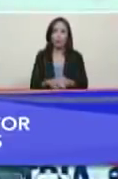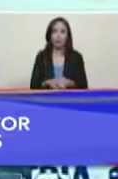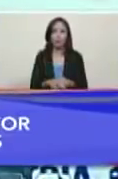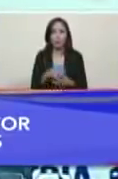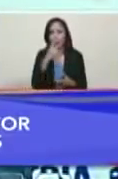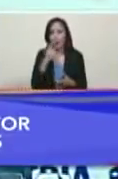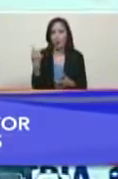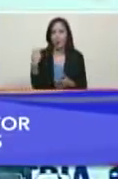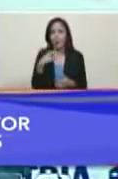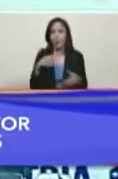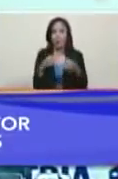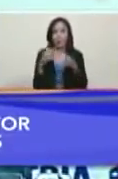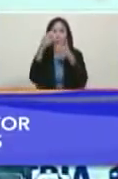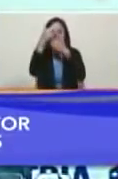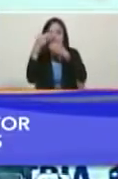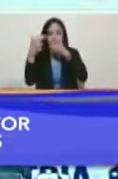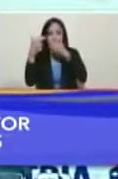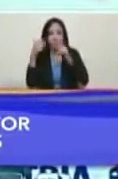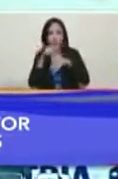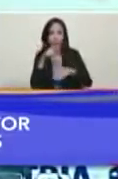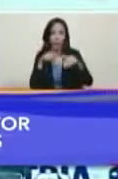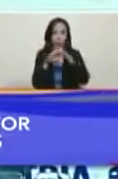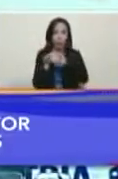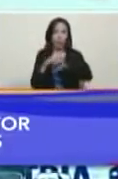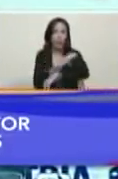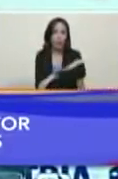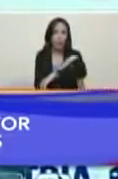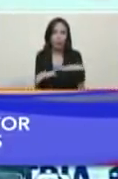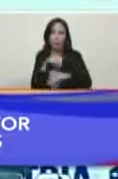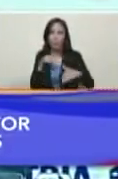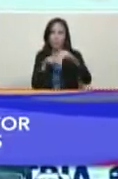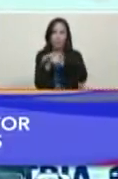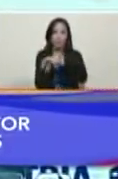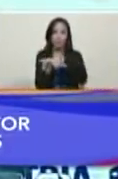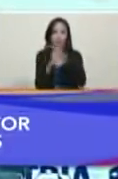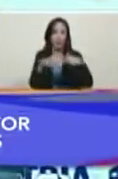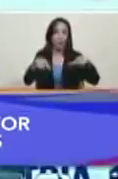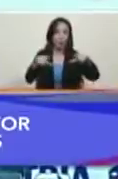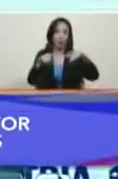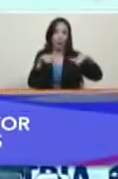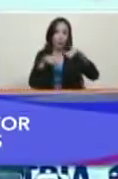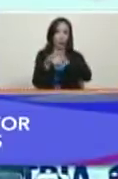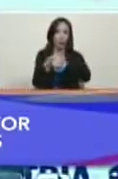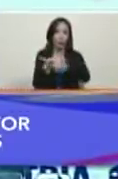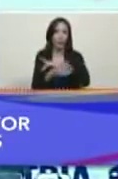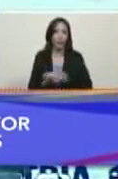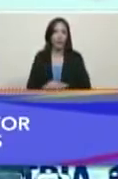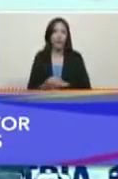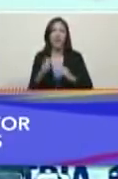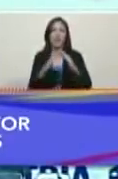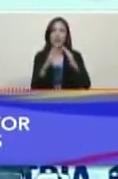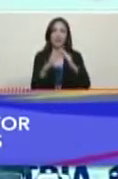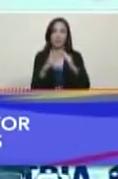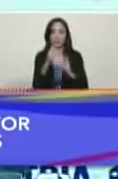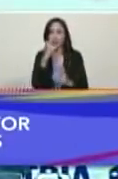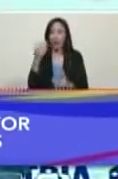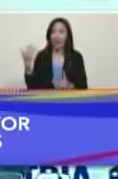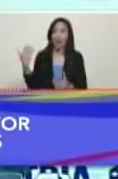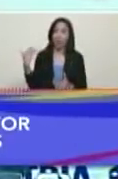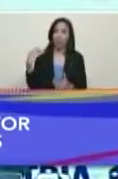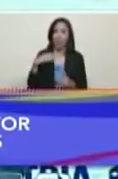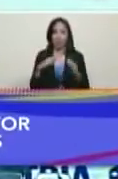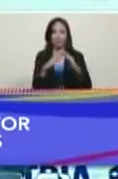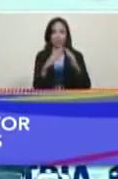de terroristas de la extrema derecha atacó el centro cultural de lo que fue